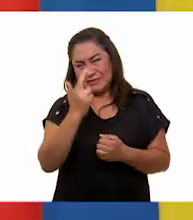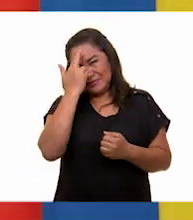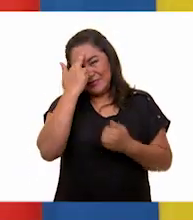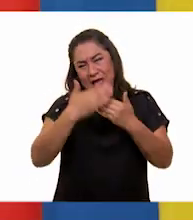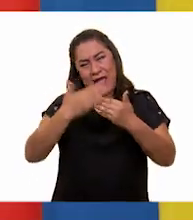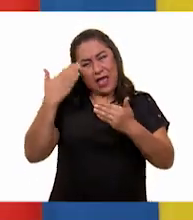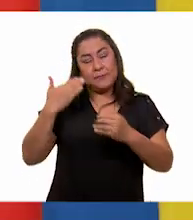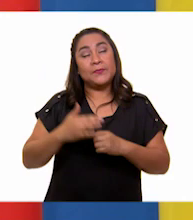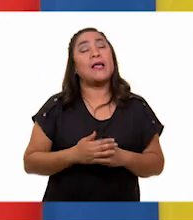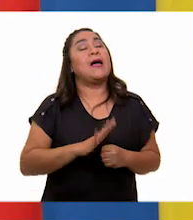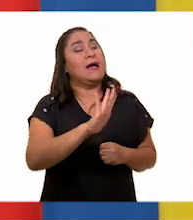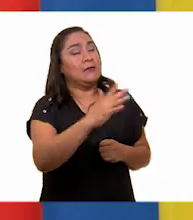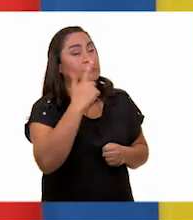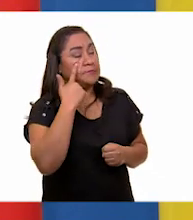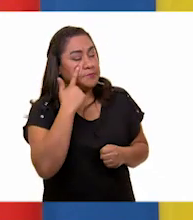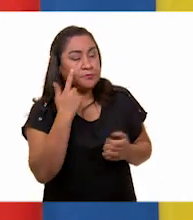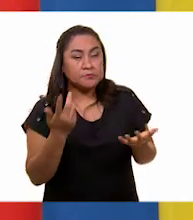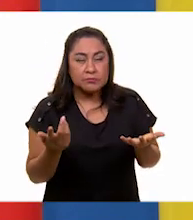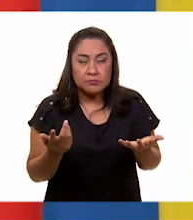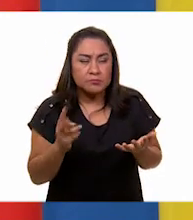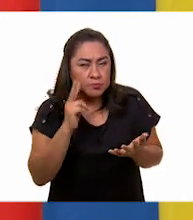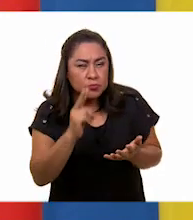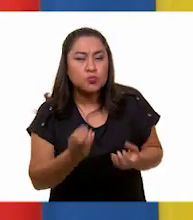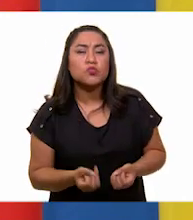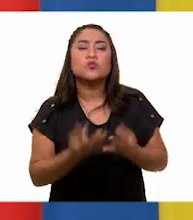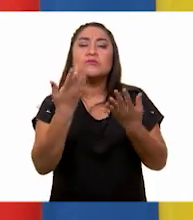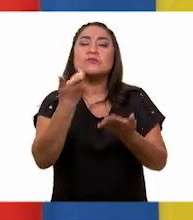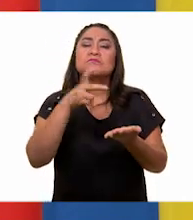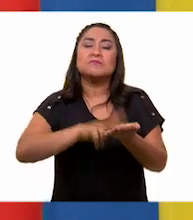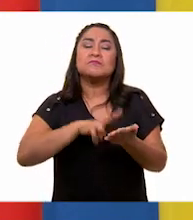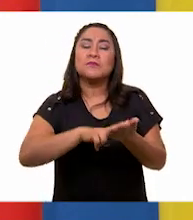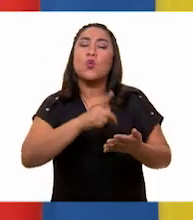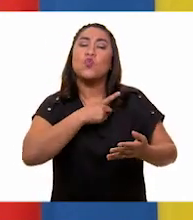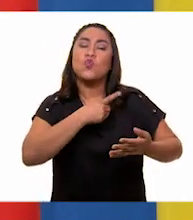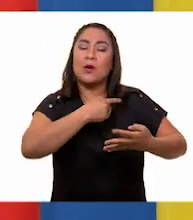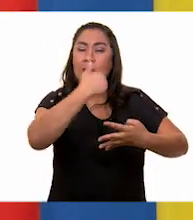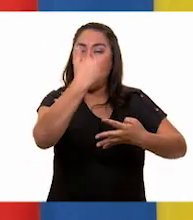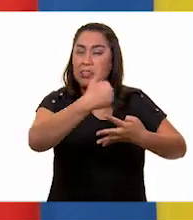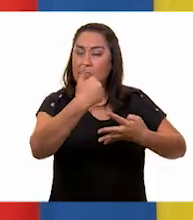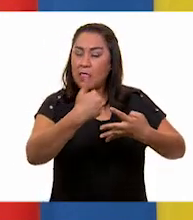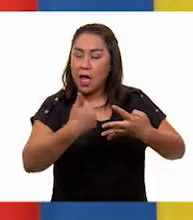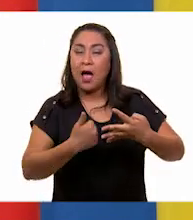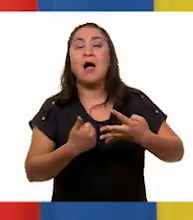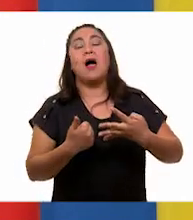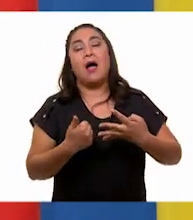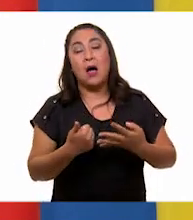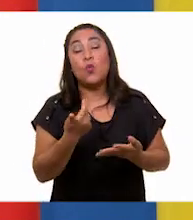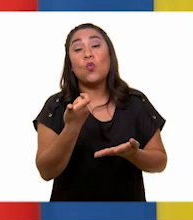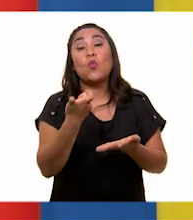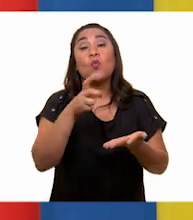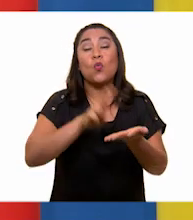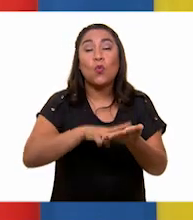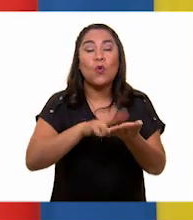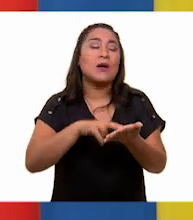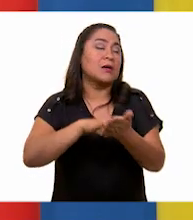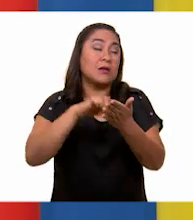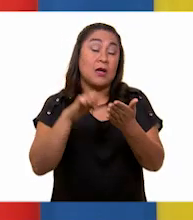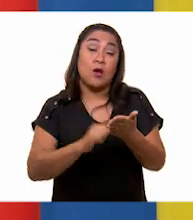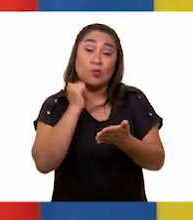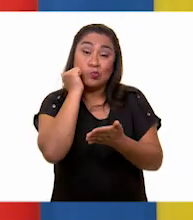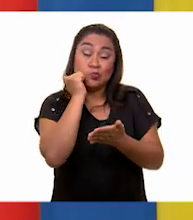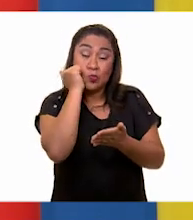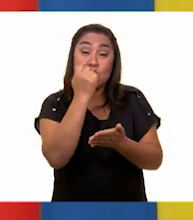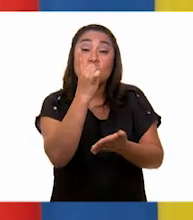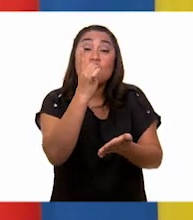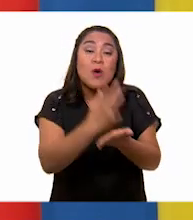Ah, pues aquí podemos ver la forma de encontrar el valor unitario, o sea, encontrar el costo de un jabón de